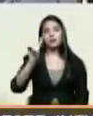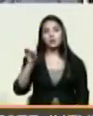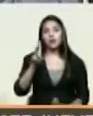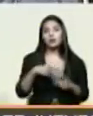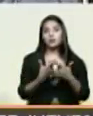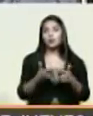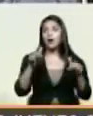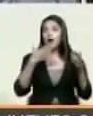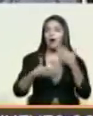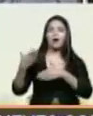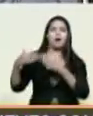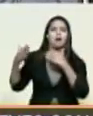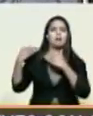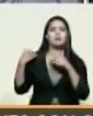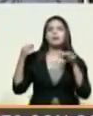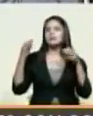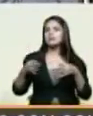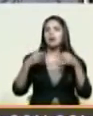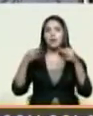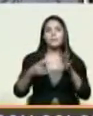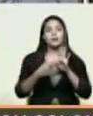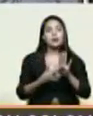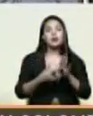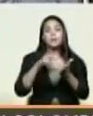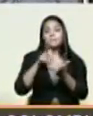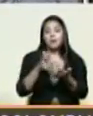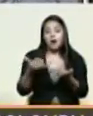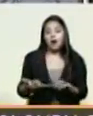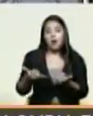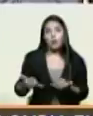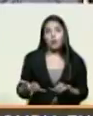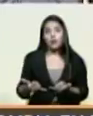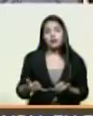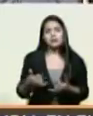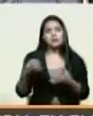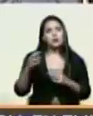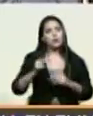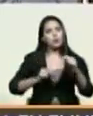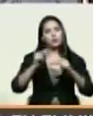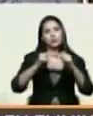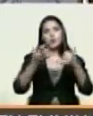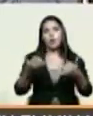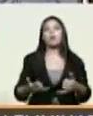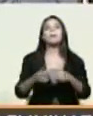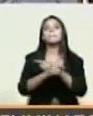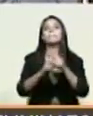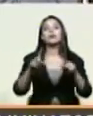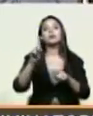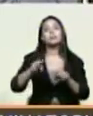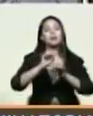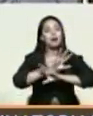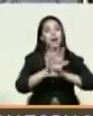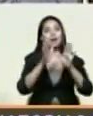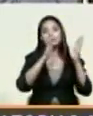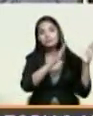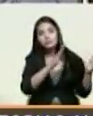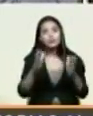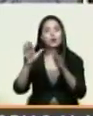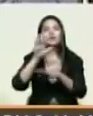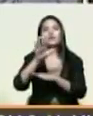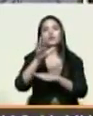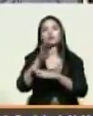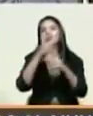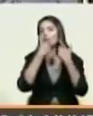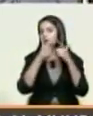que en nuestro pasado está marcado nuestro presente, el presente que estamos construyendo, pero está también definido nuestro futuro